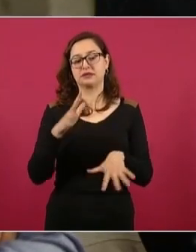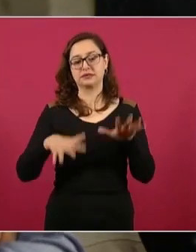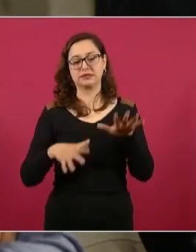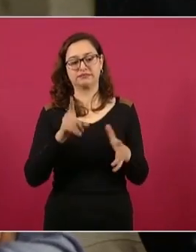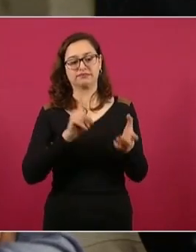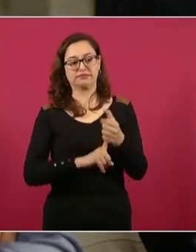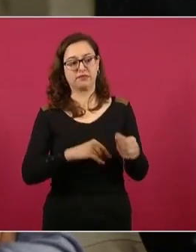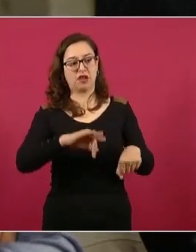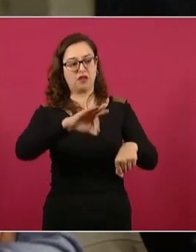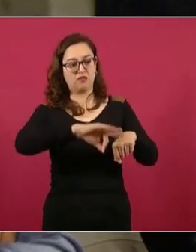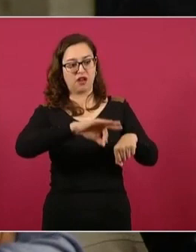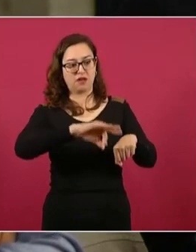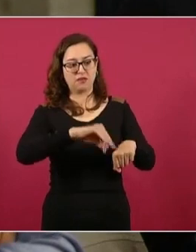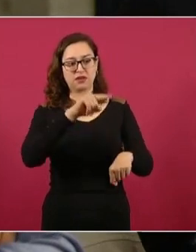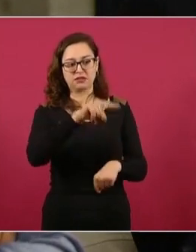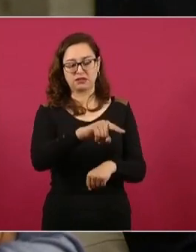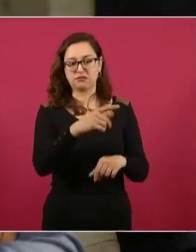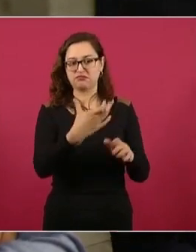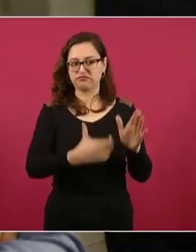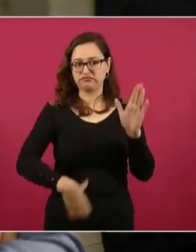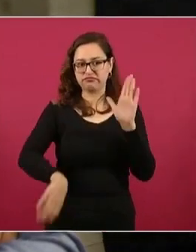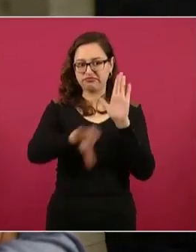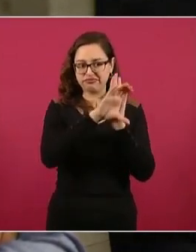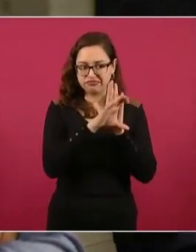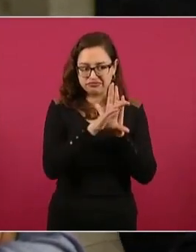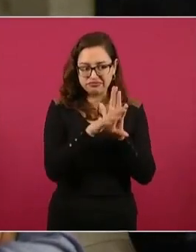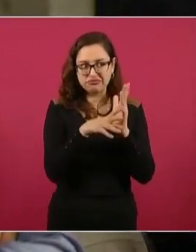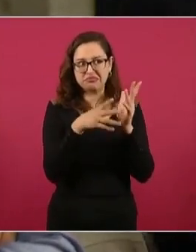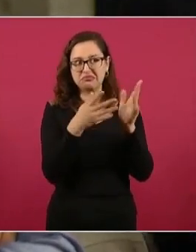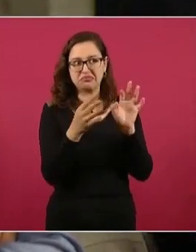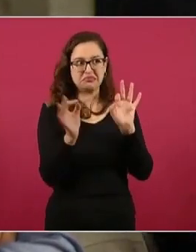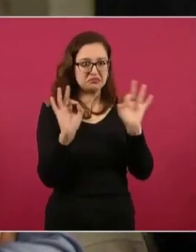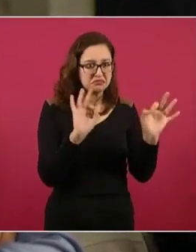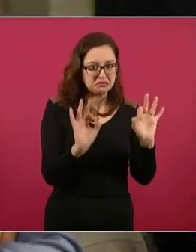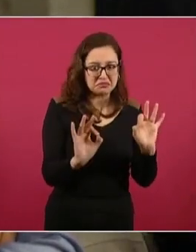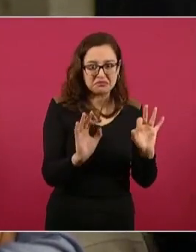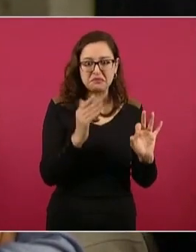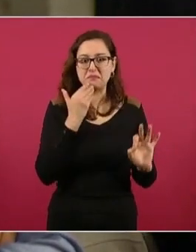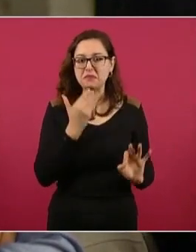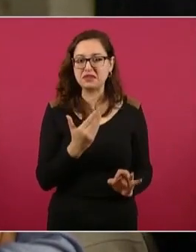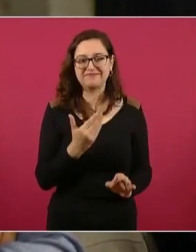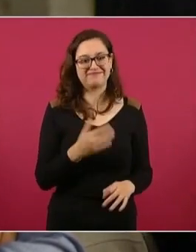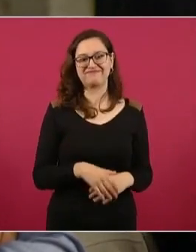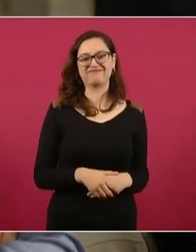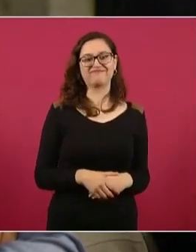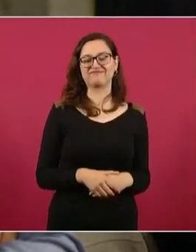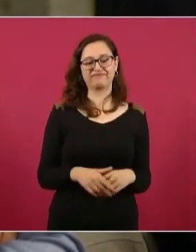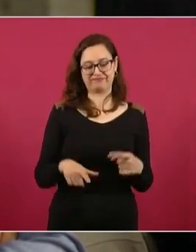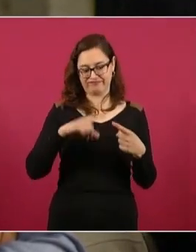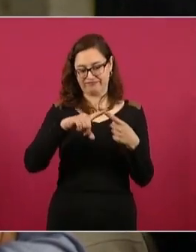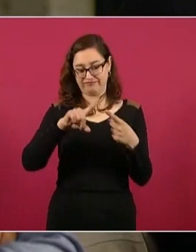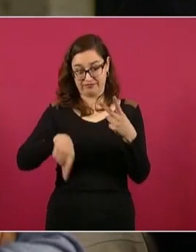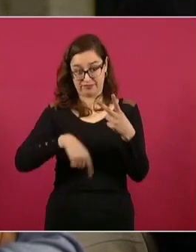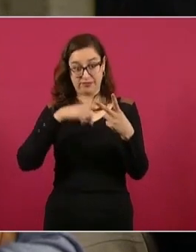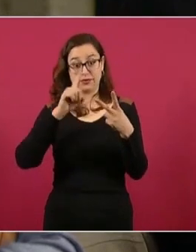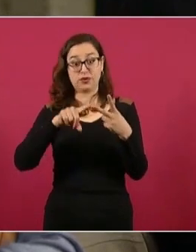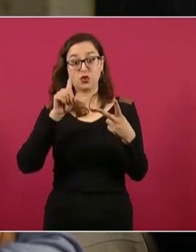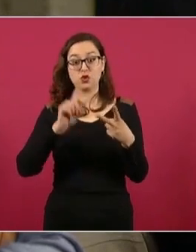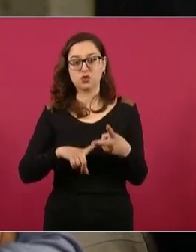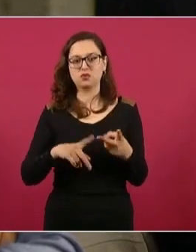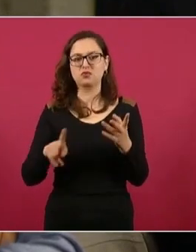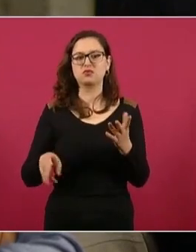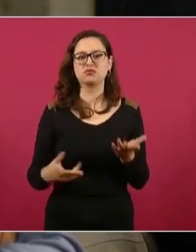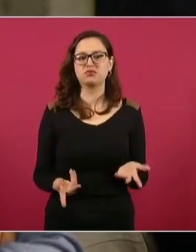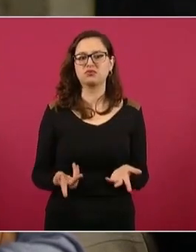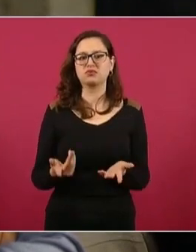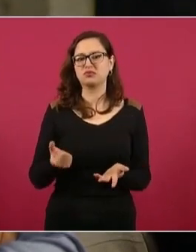para recibir a los enfermos. También se ha identificado el uso indiscriminado de la prescripción